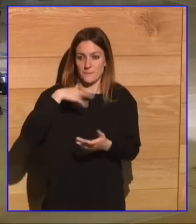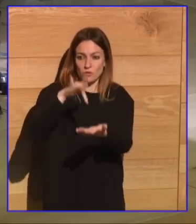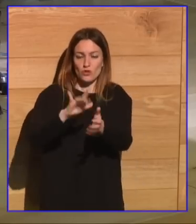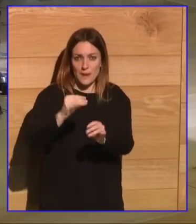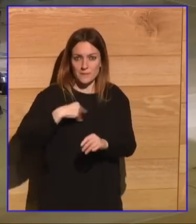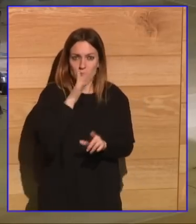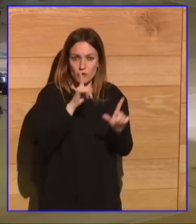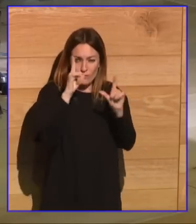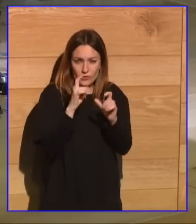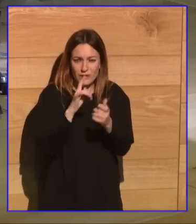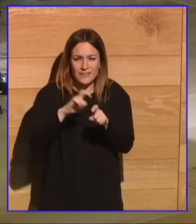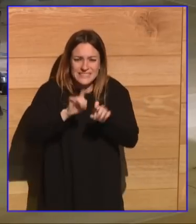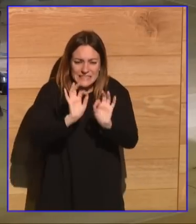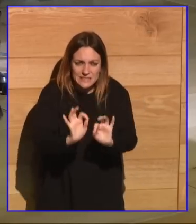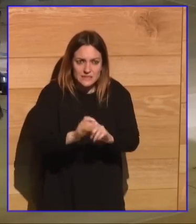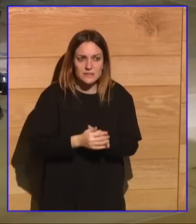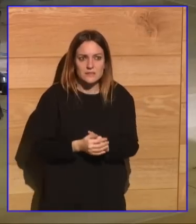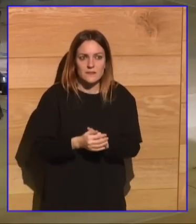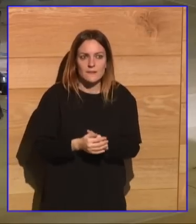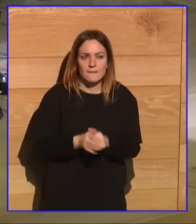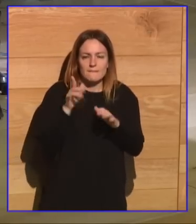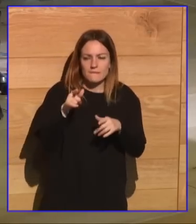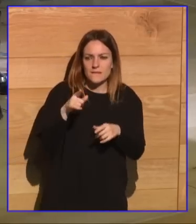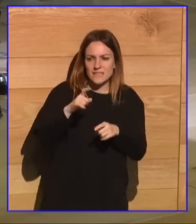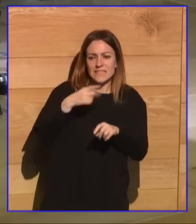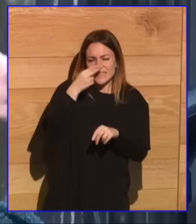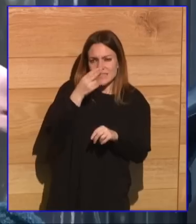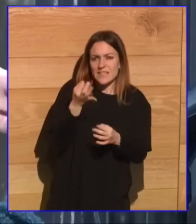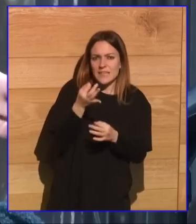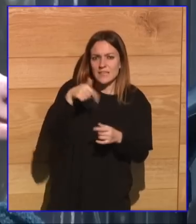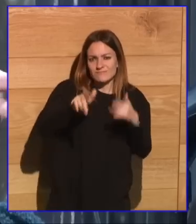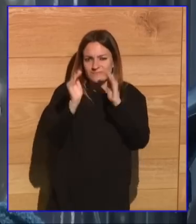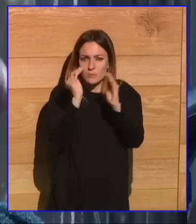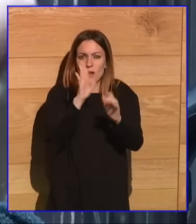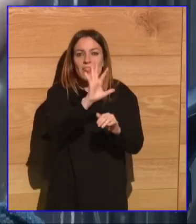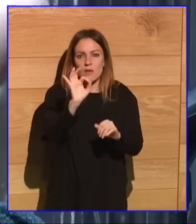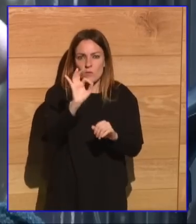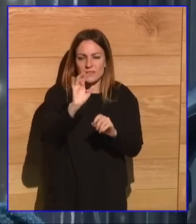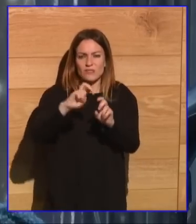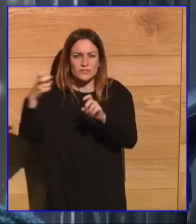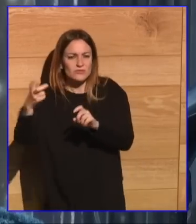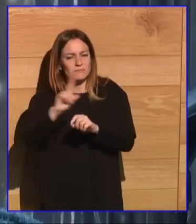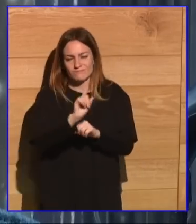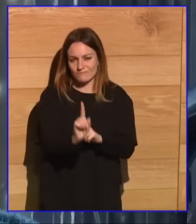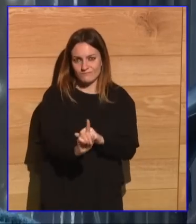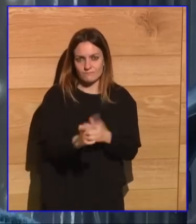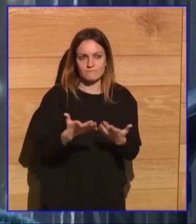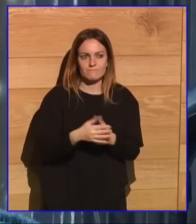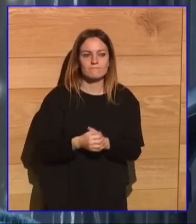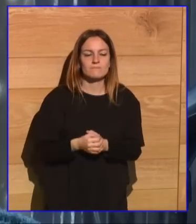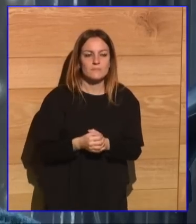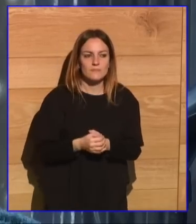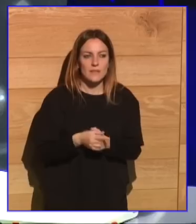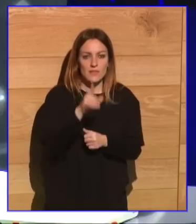de fotografía. O sea, a él le interesa mucho más mediados de los 50 que todo lo demás. Intenta llevarlo ahí todo lo que puede. También supongo que es